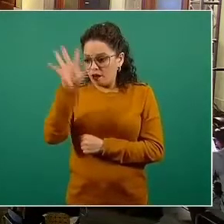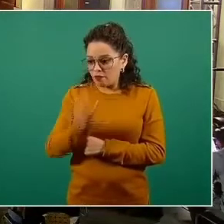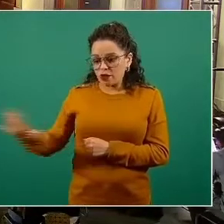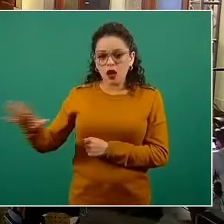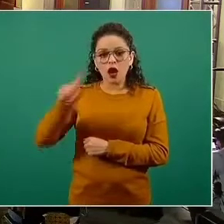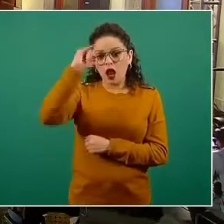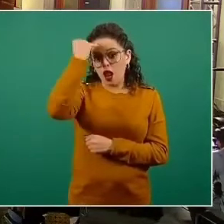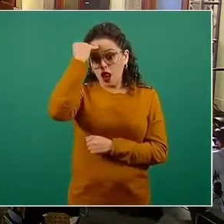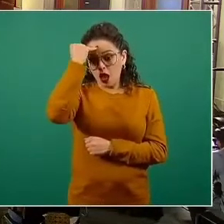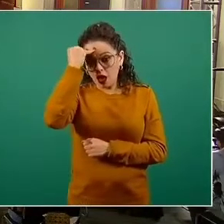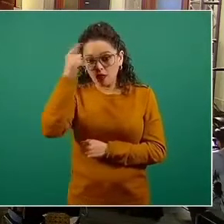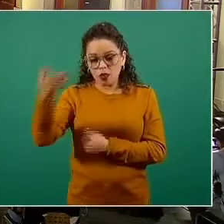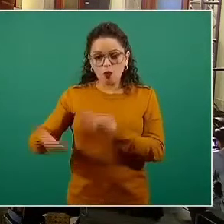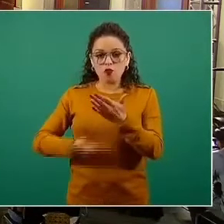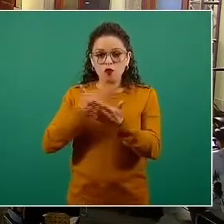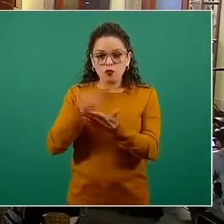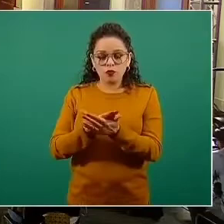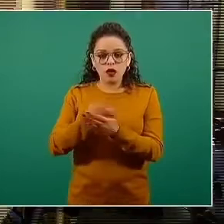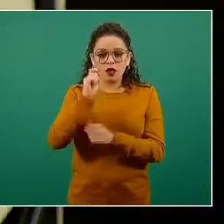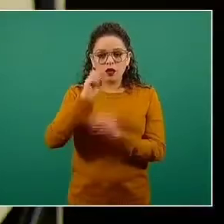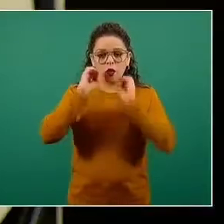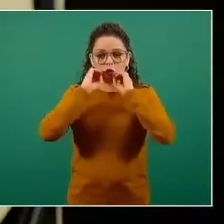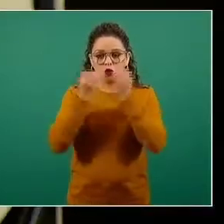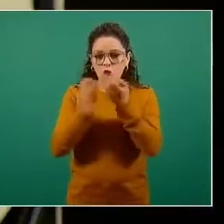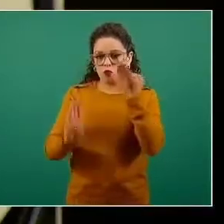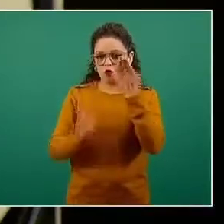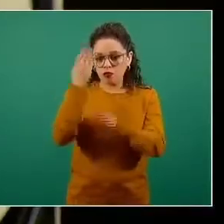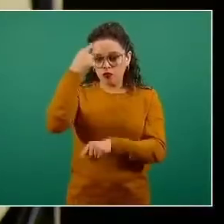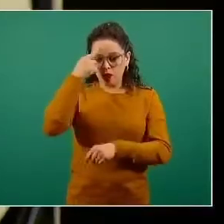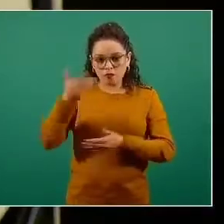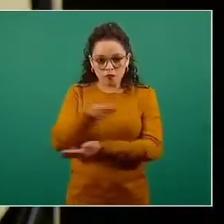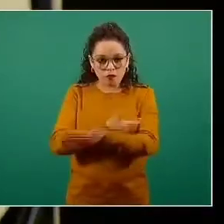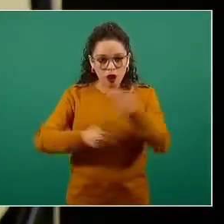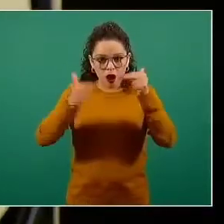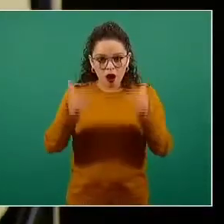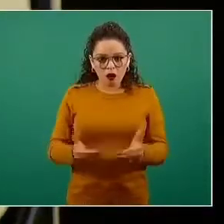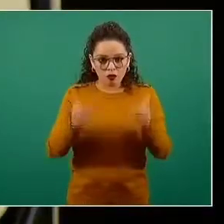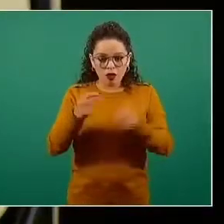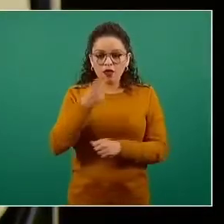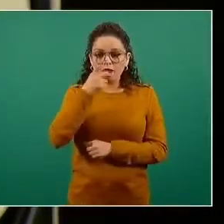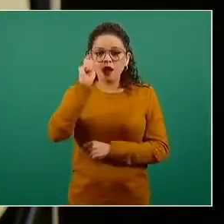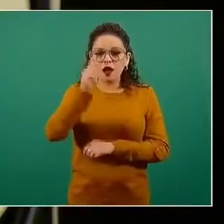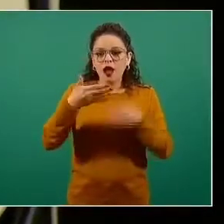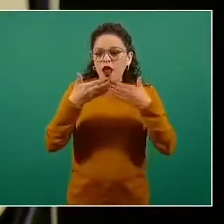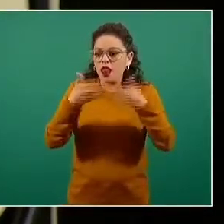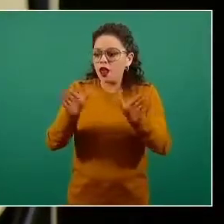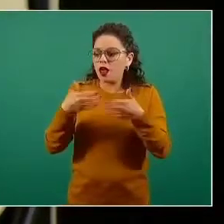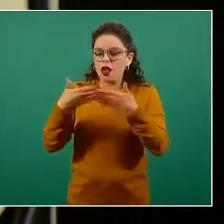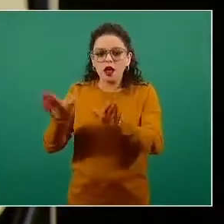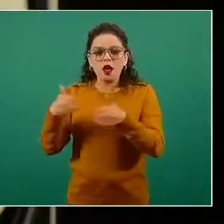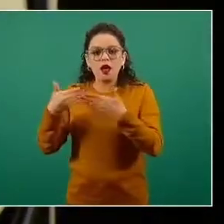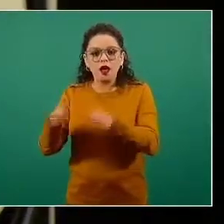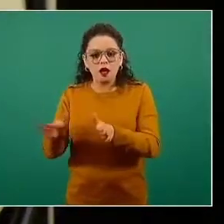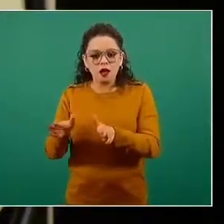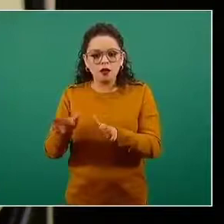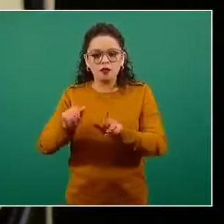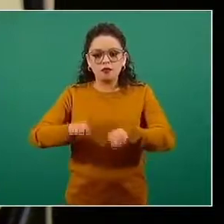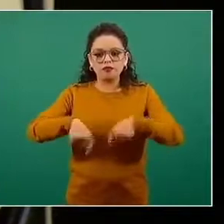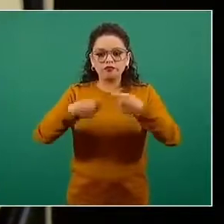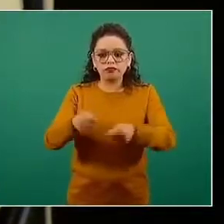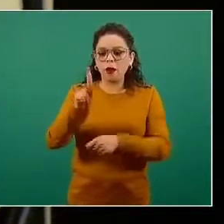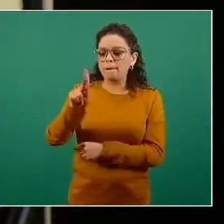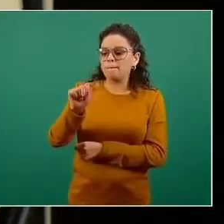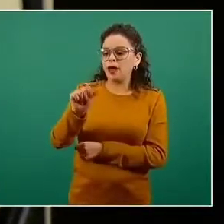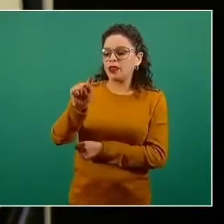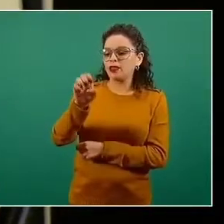de Comercio que se liberaran las patentes de las vacunas para que muchos países